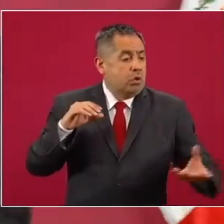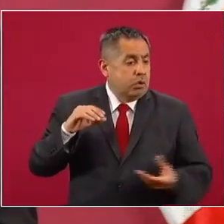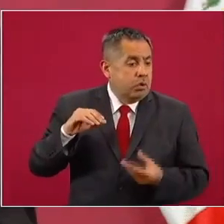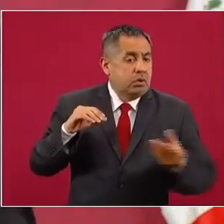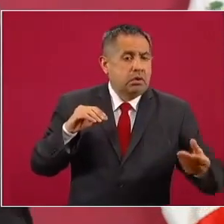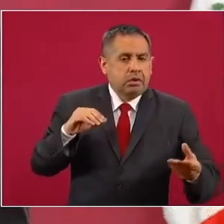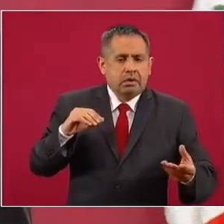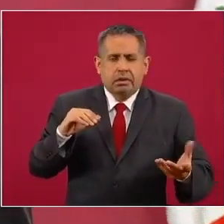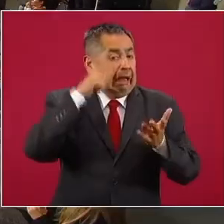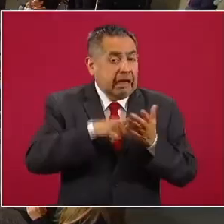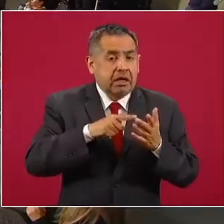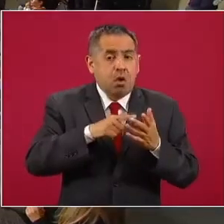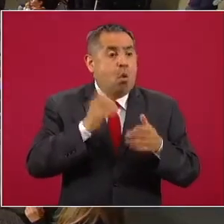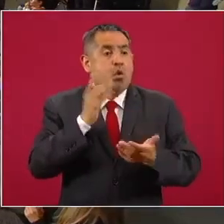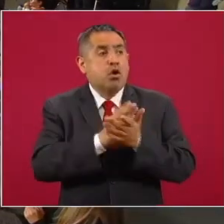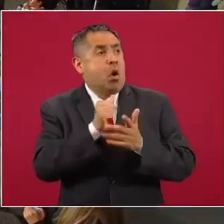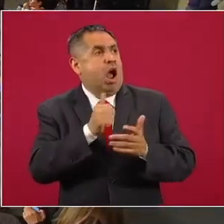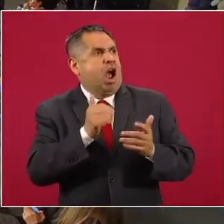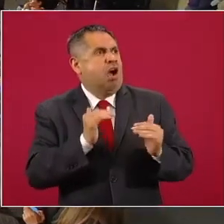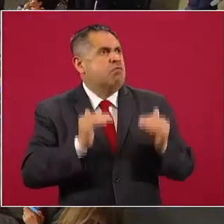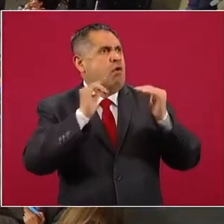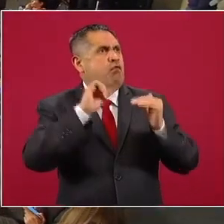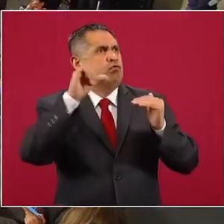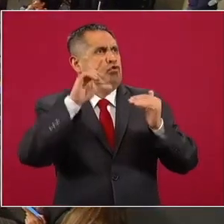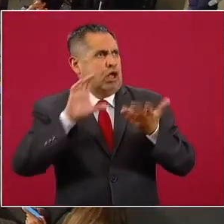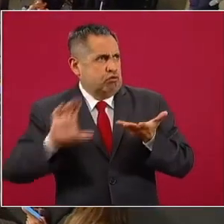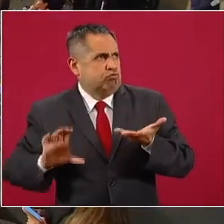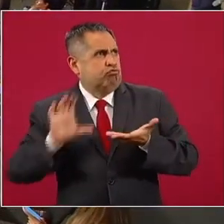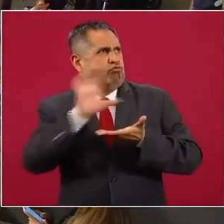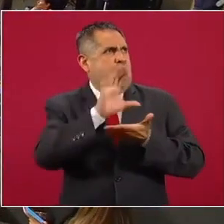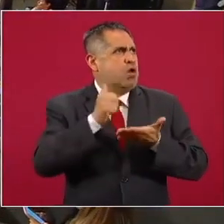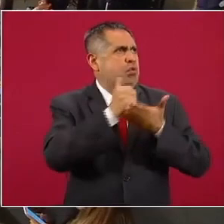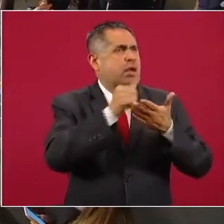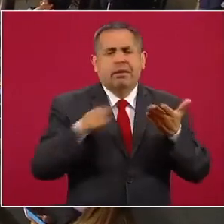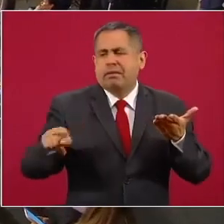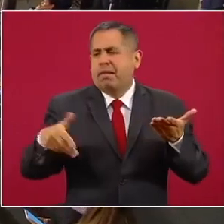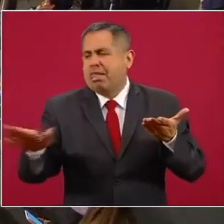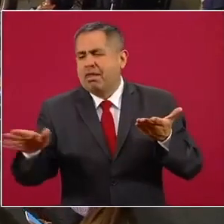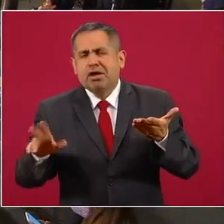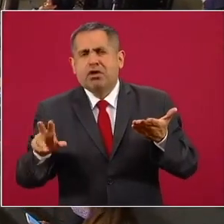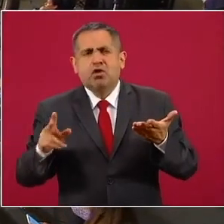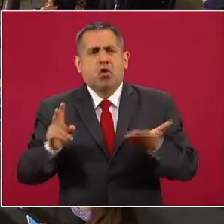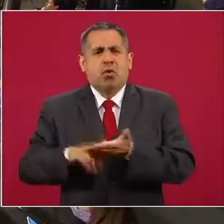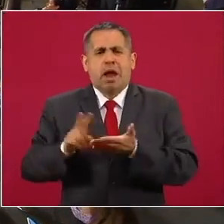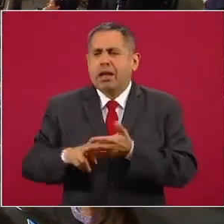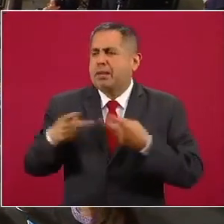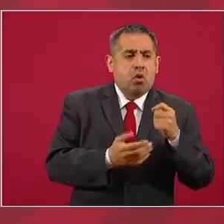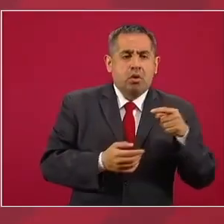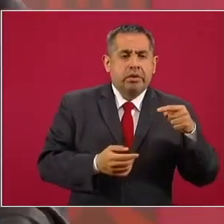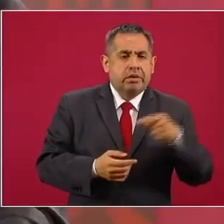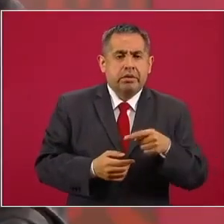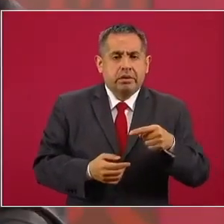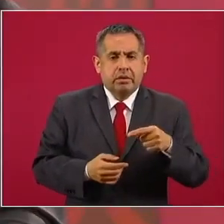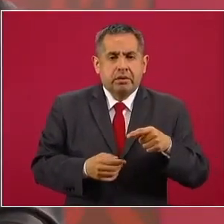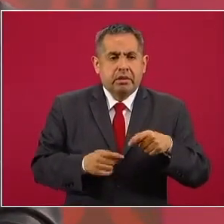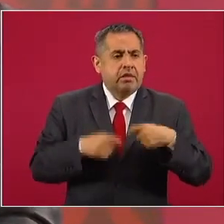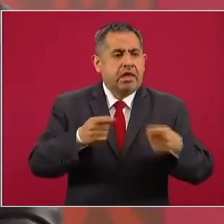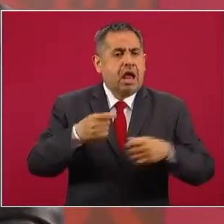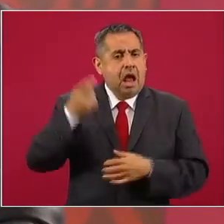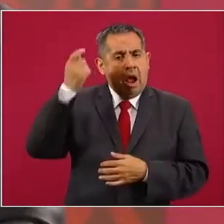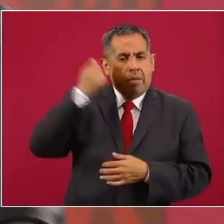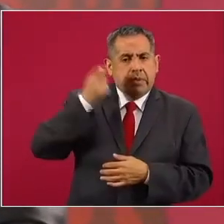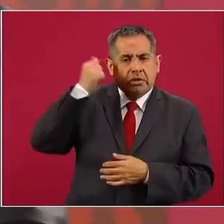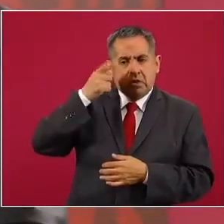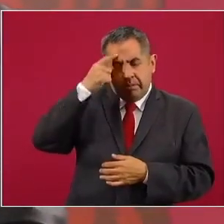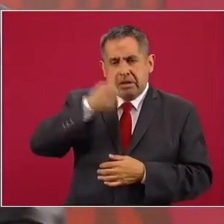estados están gobernados por quienes no aprobaron que se dieran pensiones